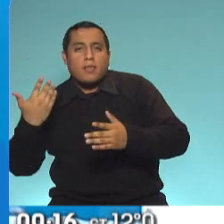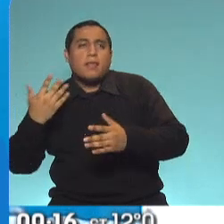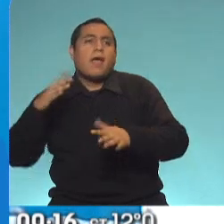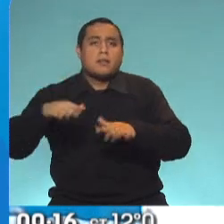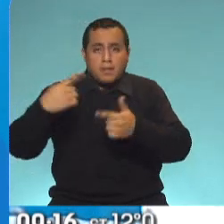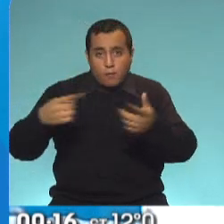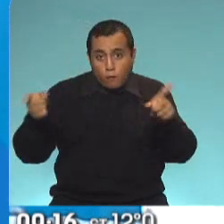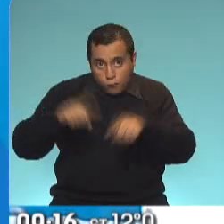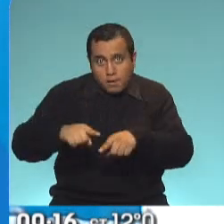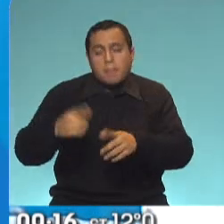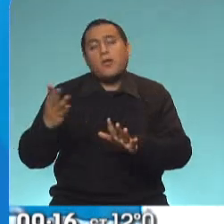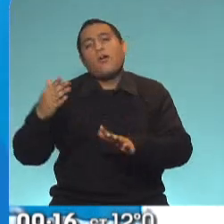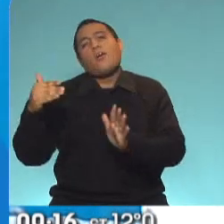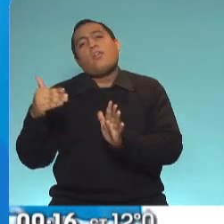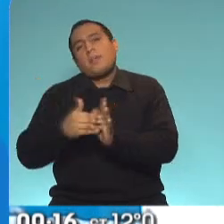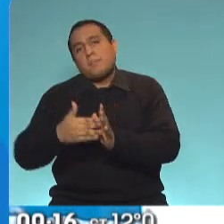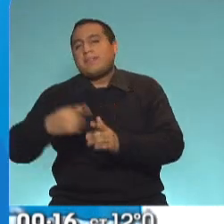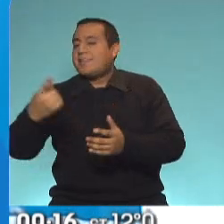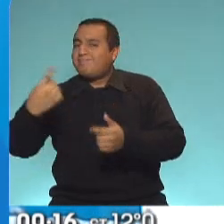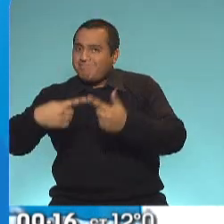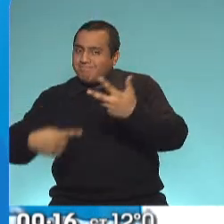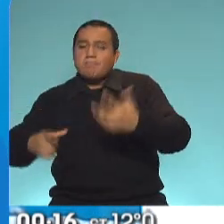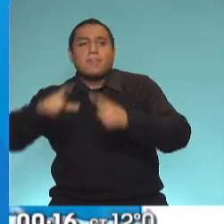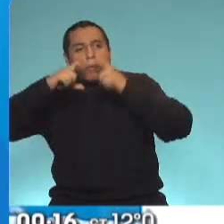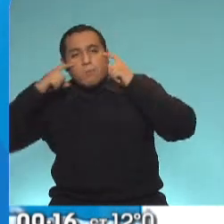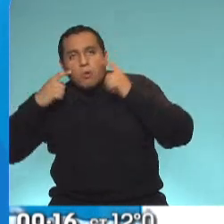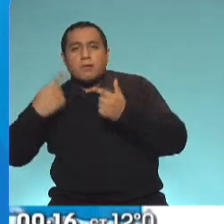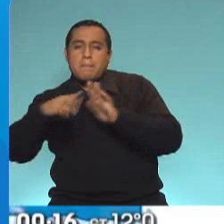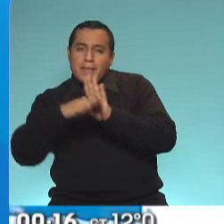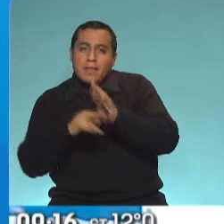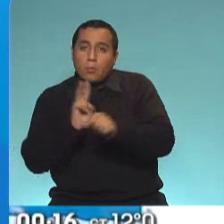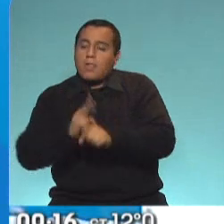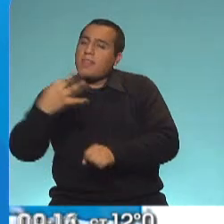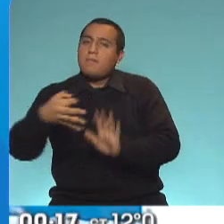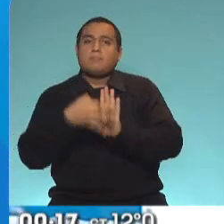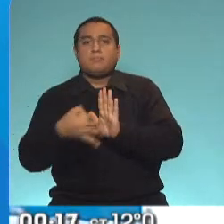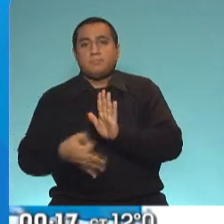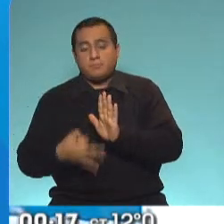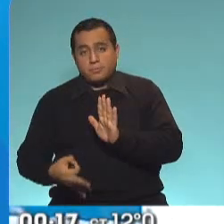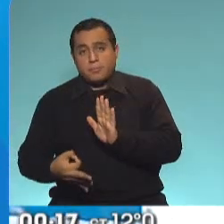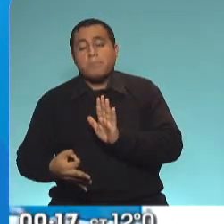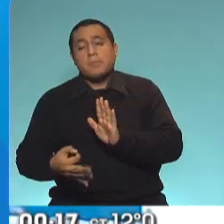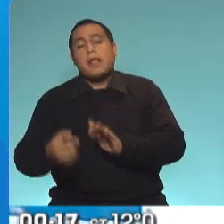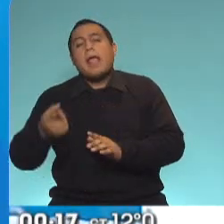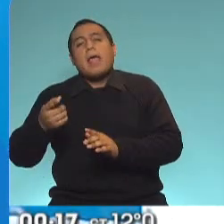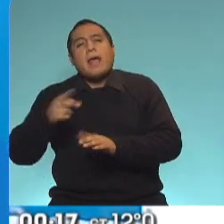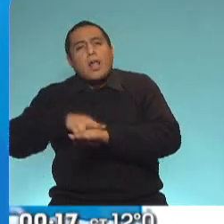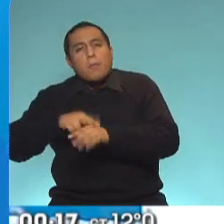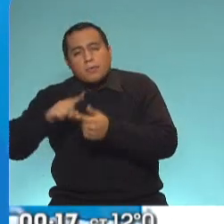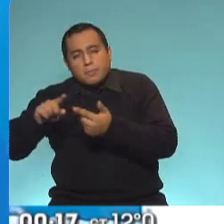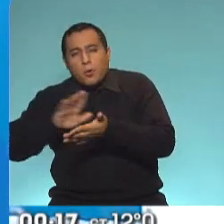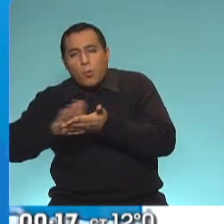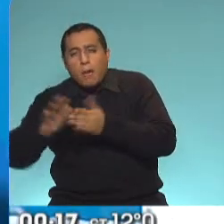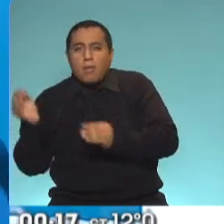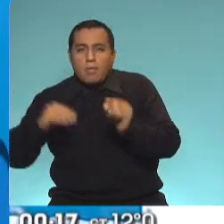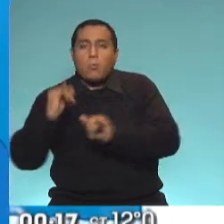y en relación al uso de tapabocas, al lavado de manos y al distanciamiento físico. Renovamos la recomendación muy